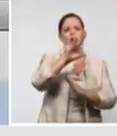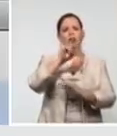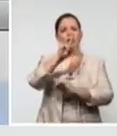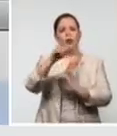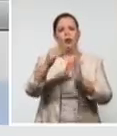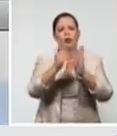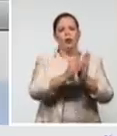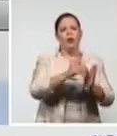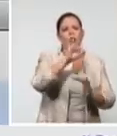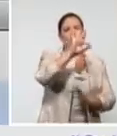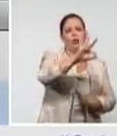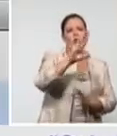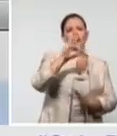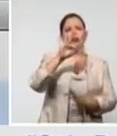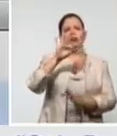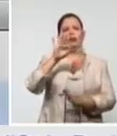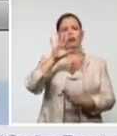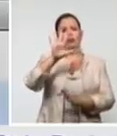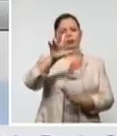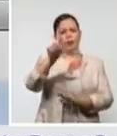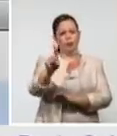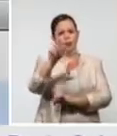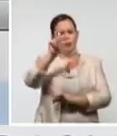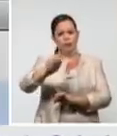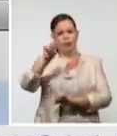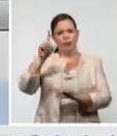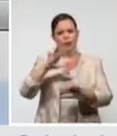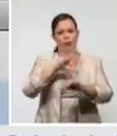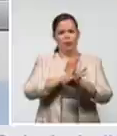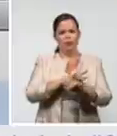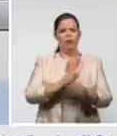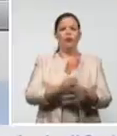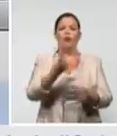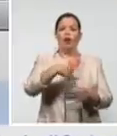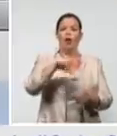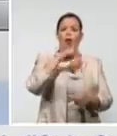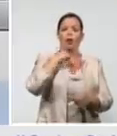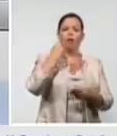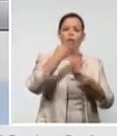11.589.851 casos confirmados y ayer fallecieron